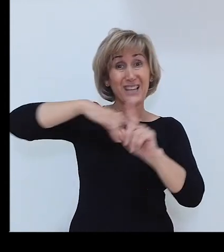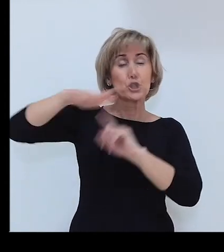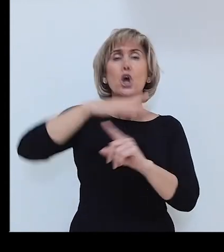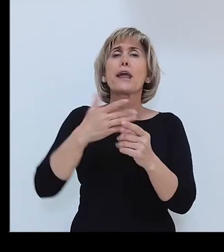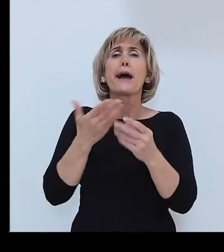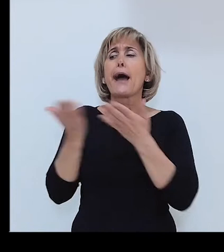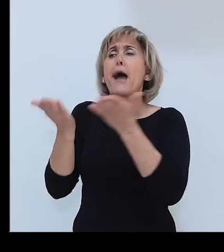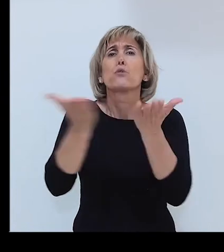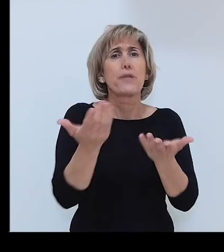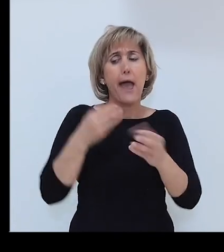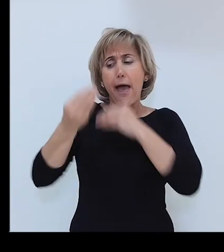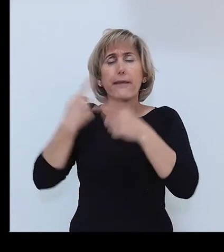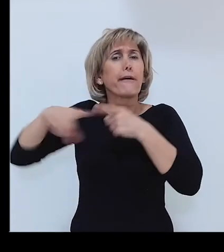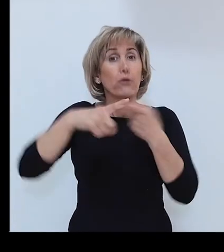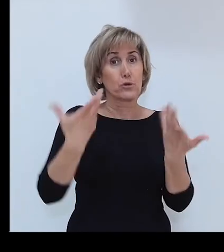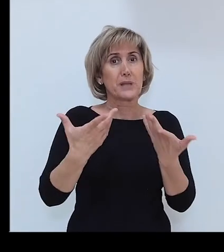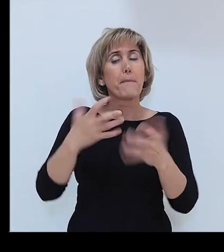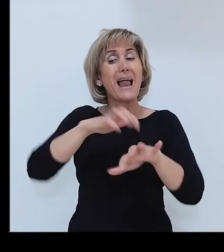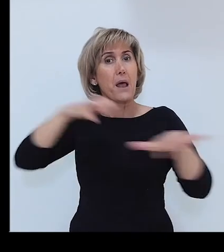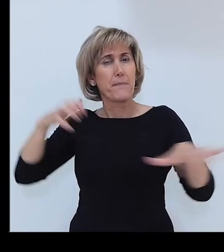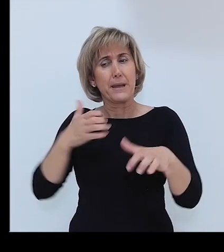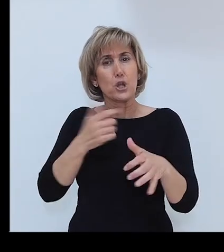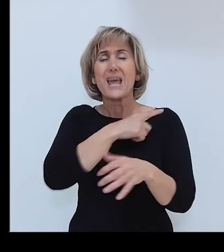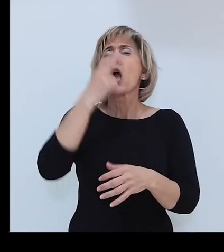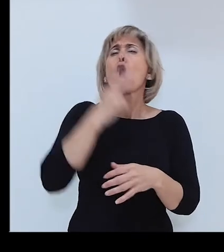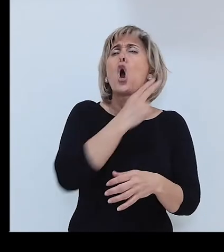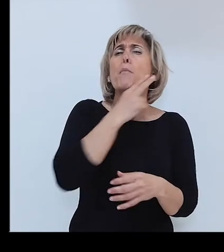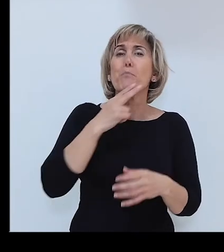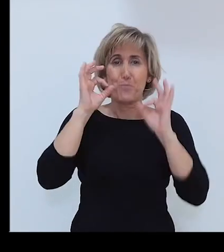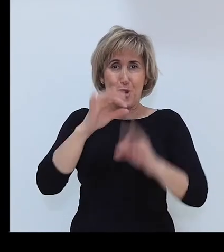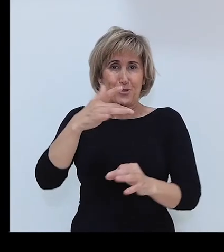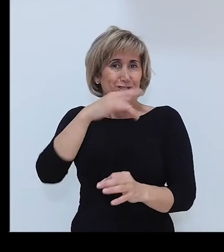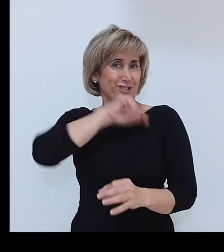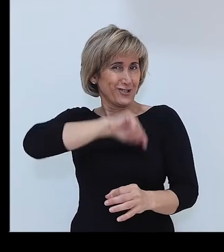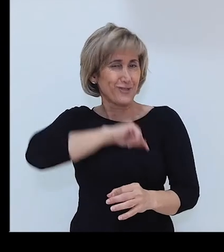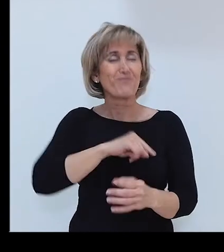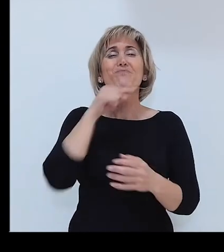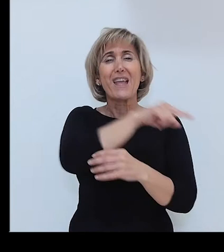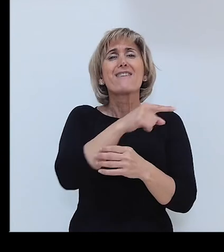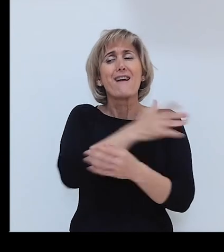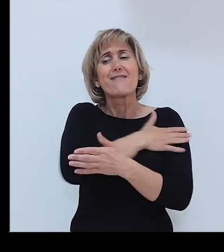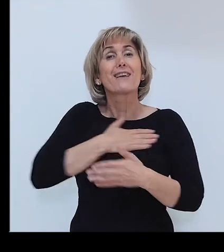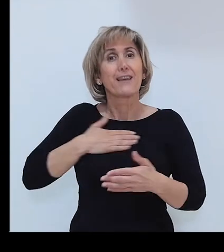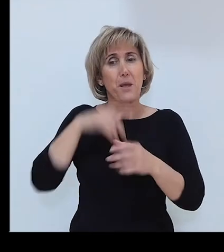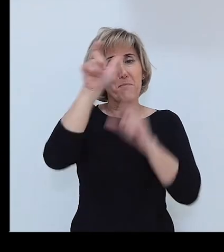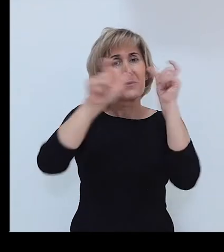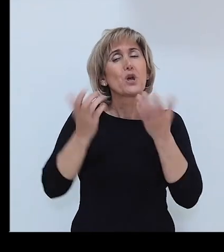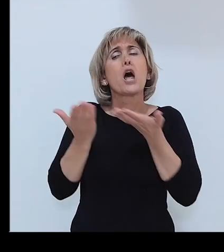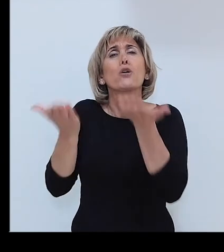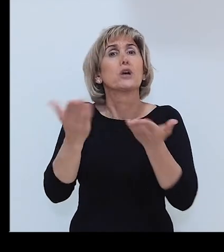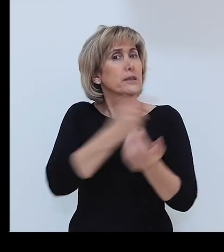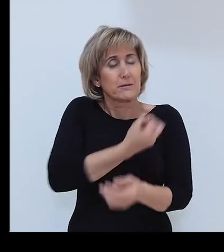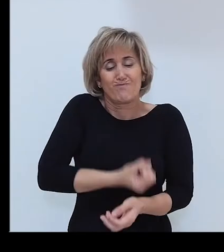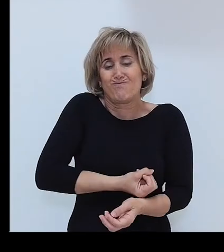que te rodeaban y que el mayor bienestar para el mayor número de personas. Y sí tiene un compromiso moral y sí tiene un compromiso